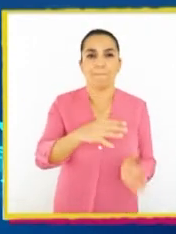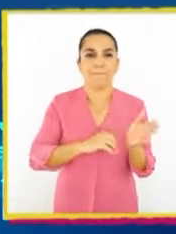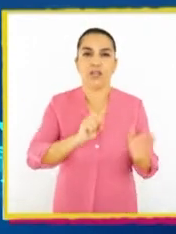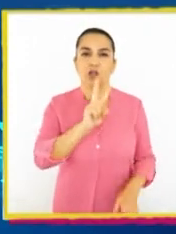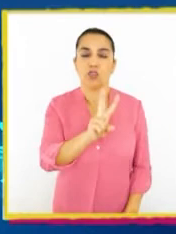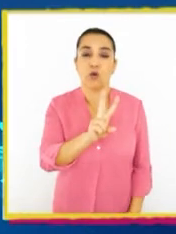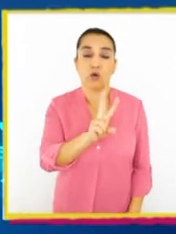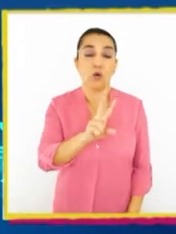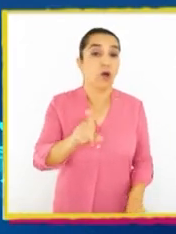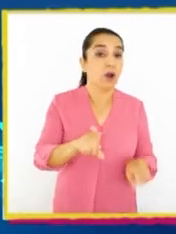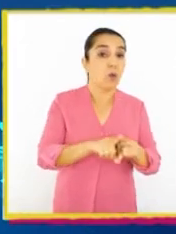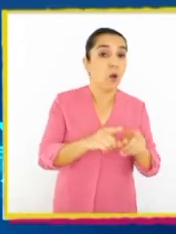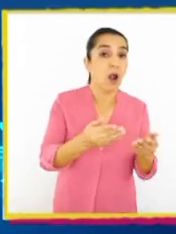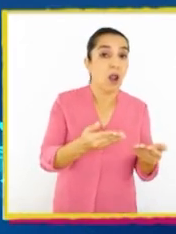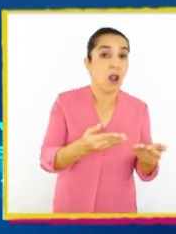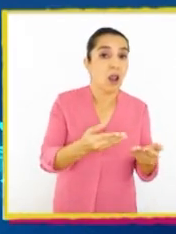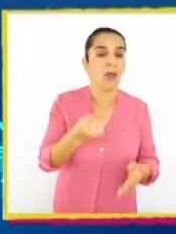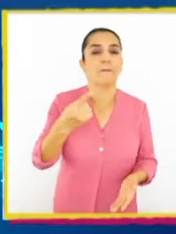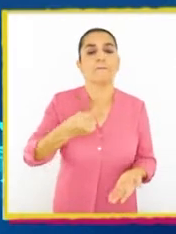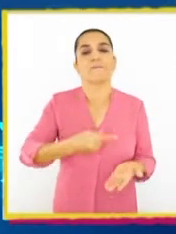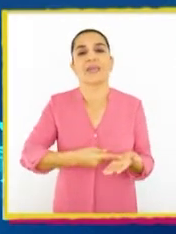1856 menos 2 es igual a